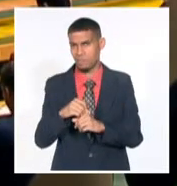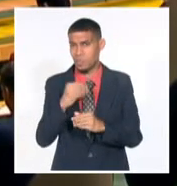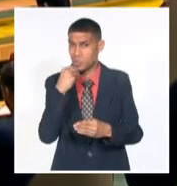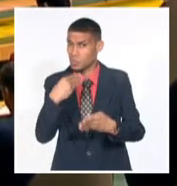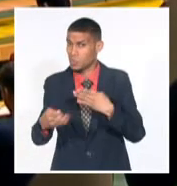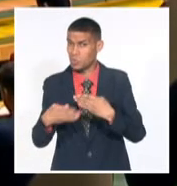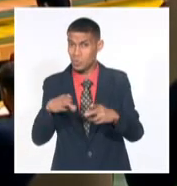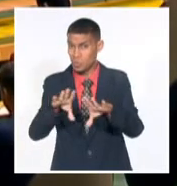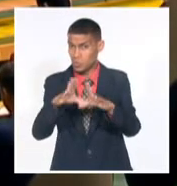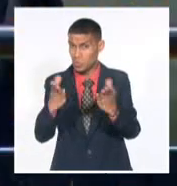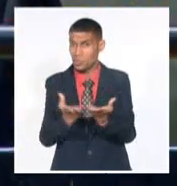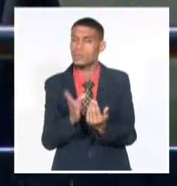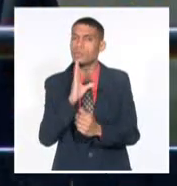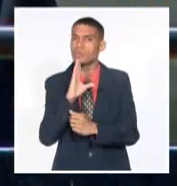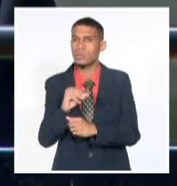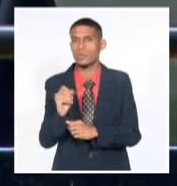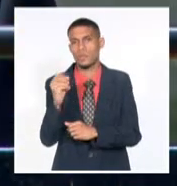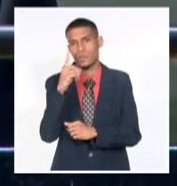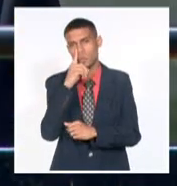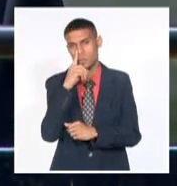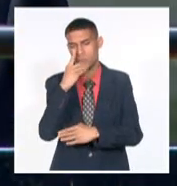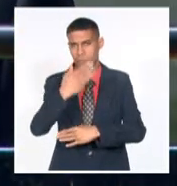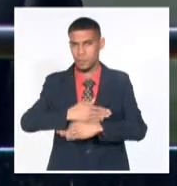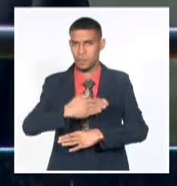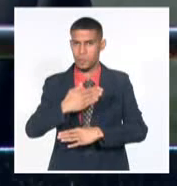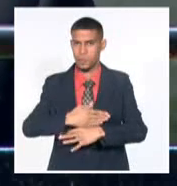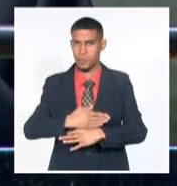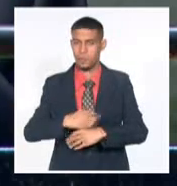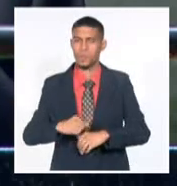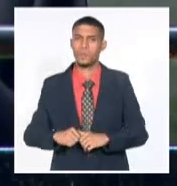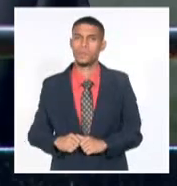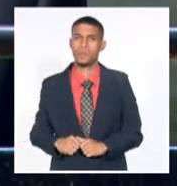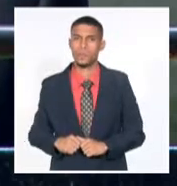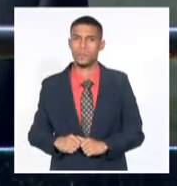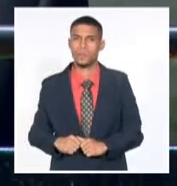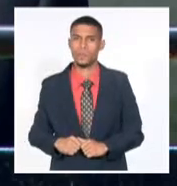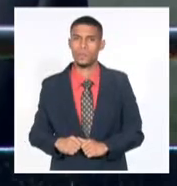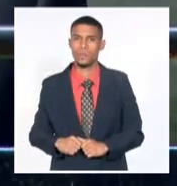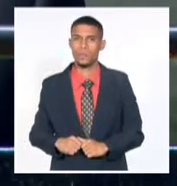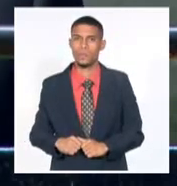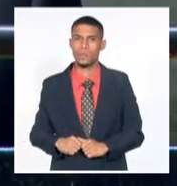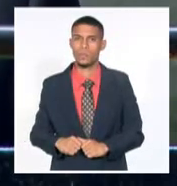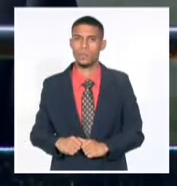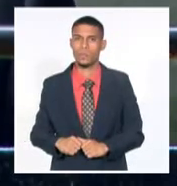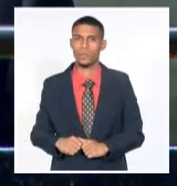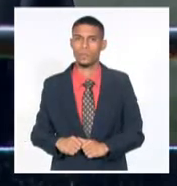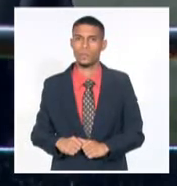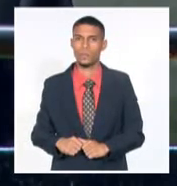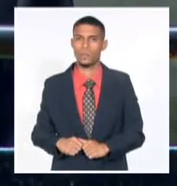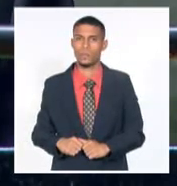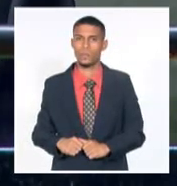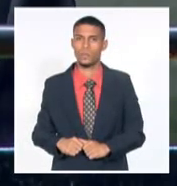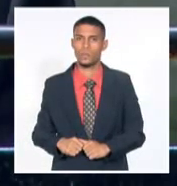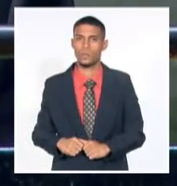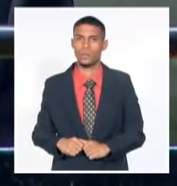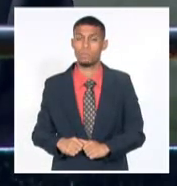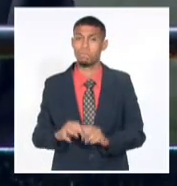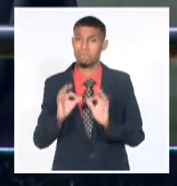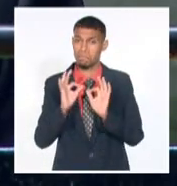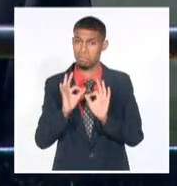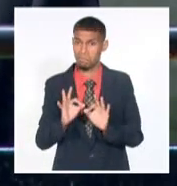se ponga fin al bloqueo. A pesar de la hostilidad del